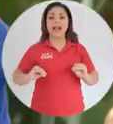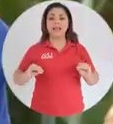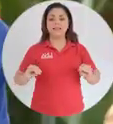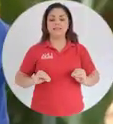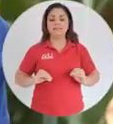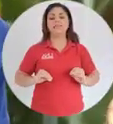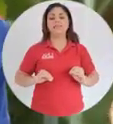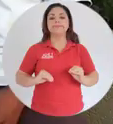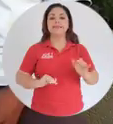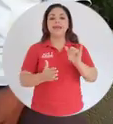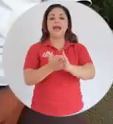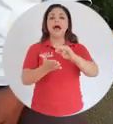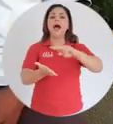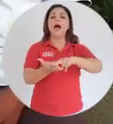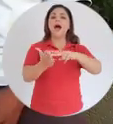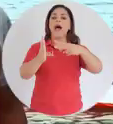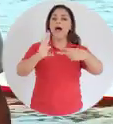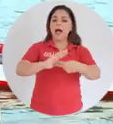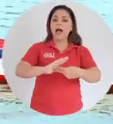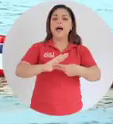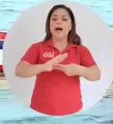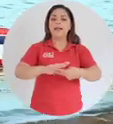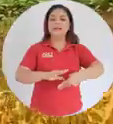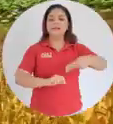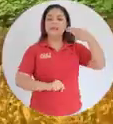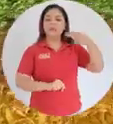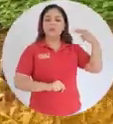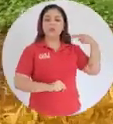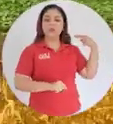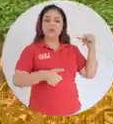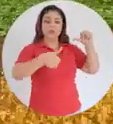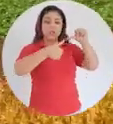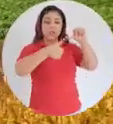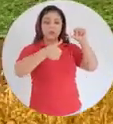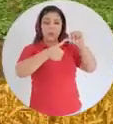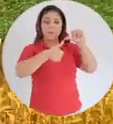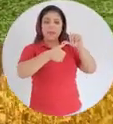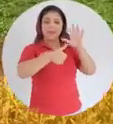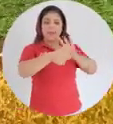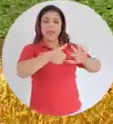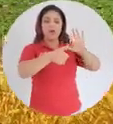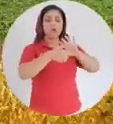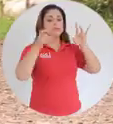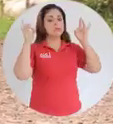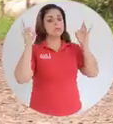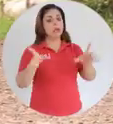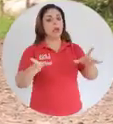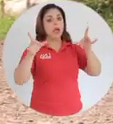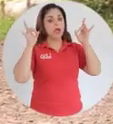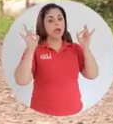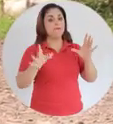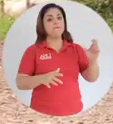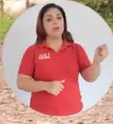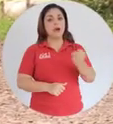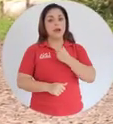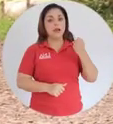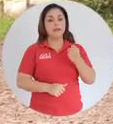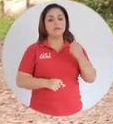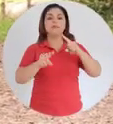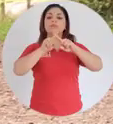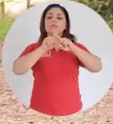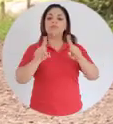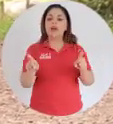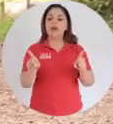de lo que nos habla es de esta historia de Centroamérica que es absolutamente cruel, pero cuando